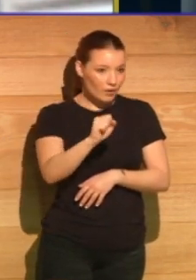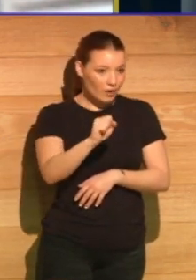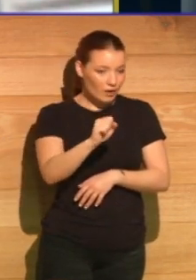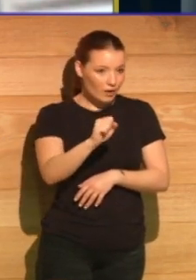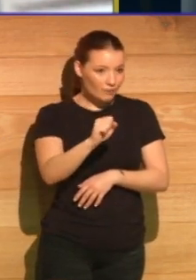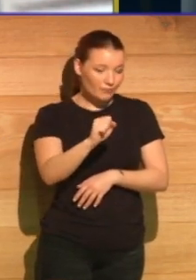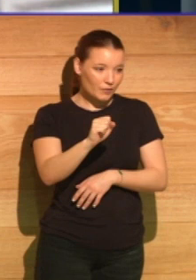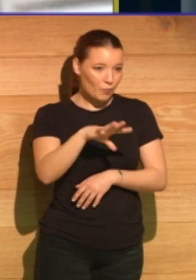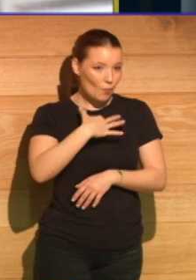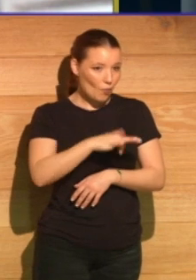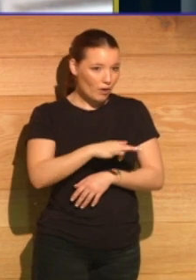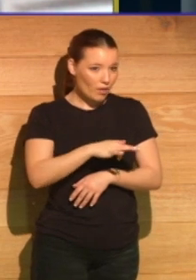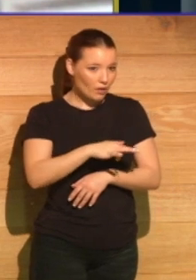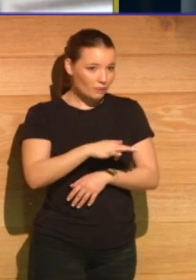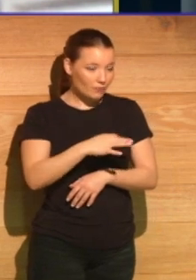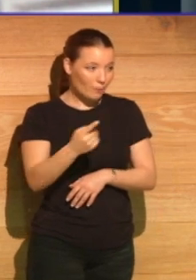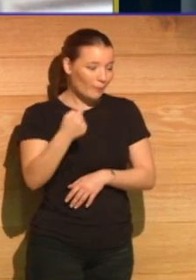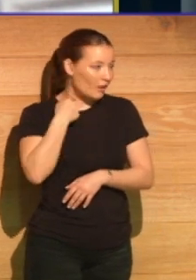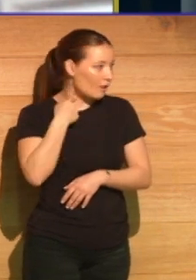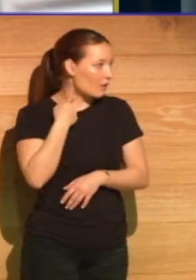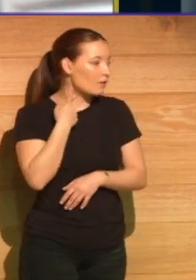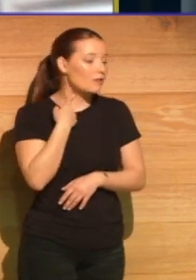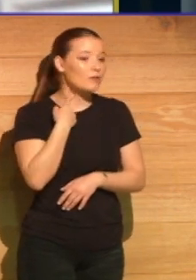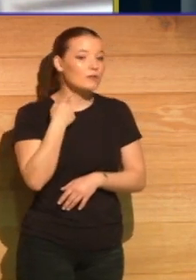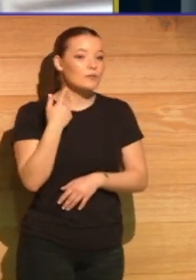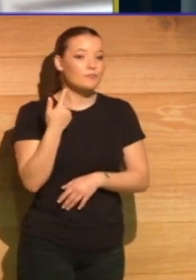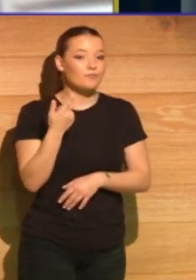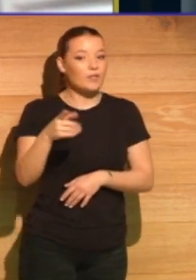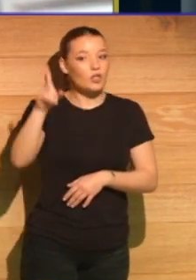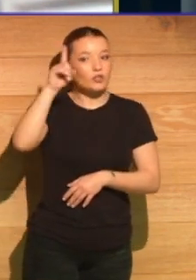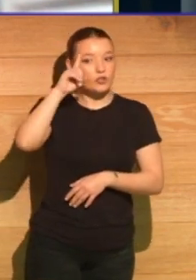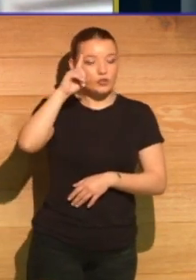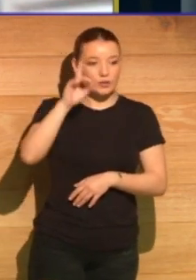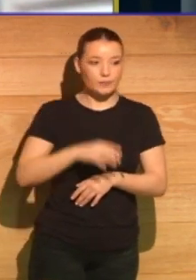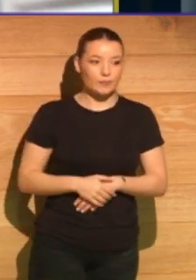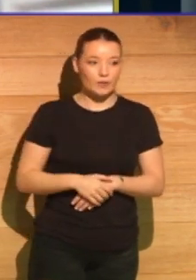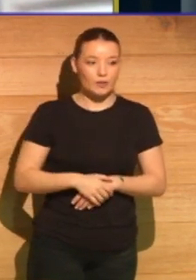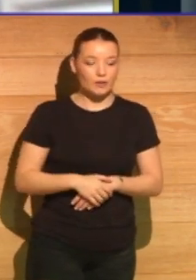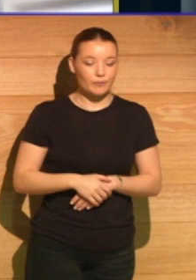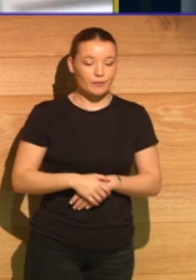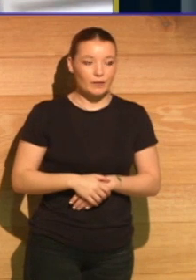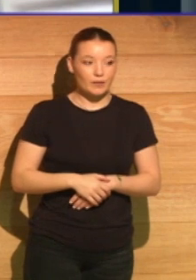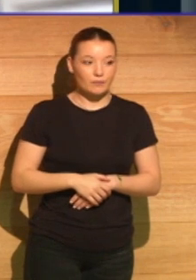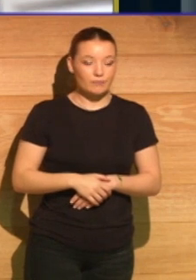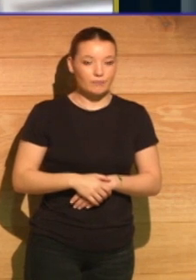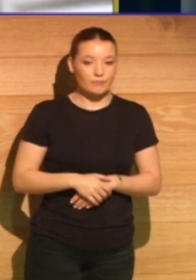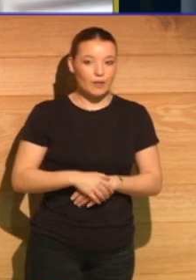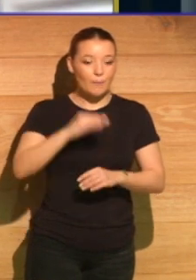ha perdido quizás la conexión. Si no, lanzo la pregunta a Laura,